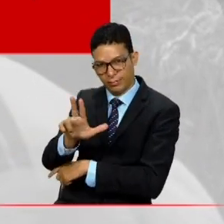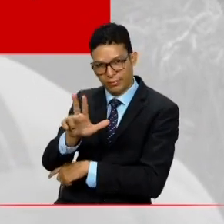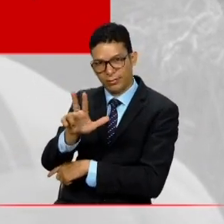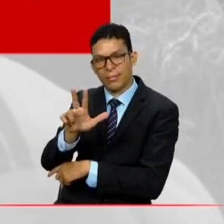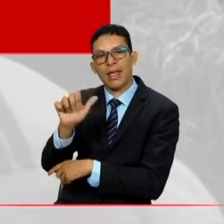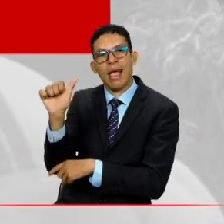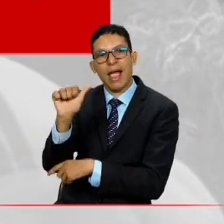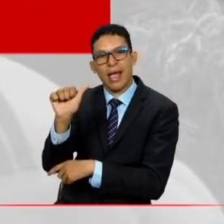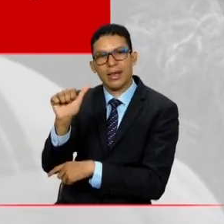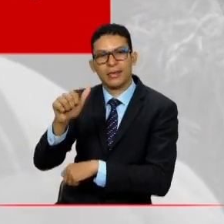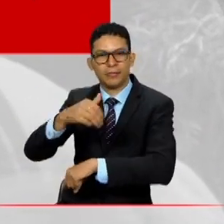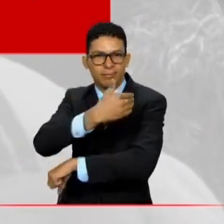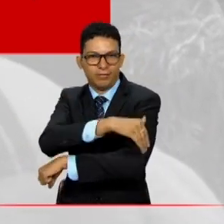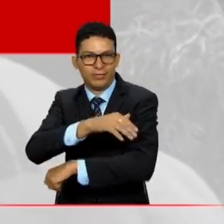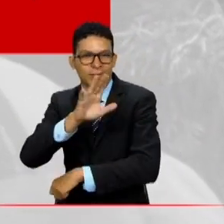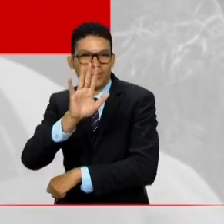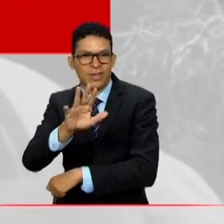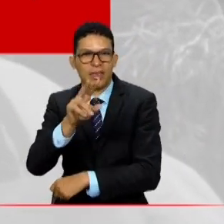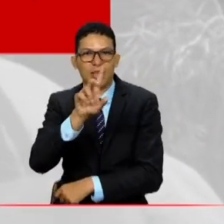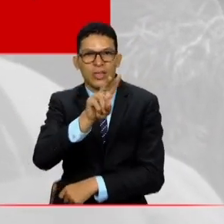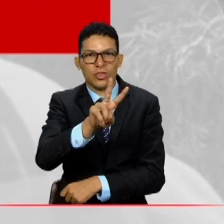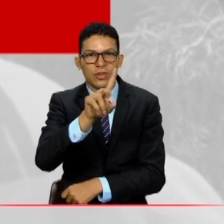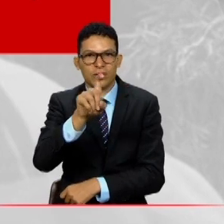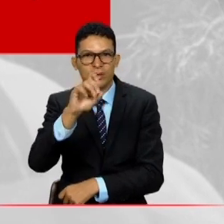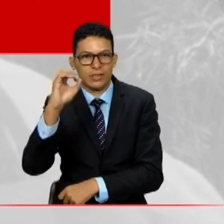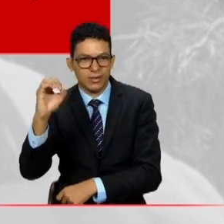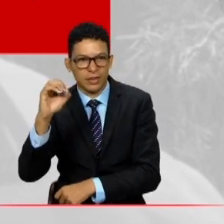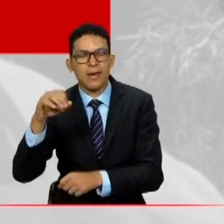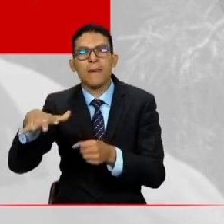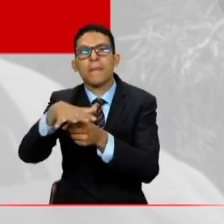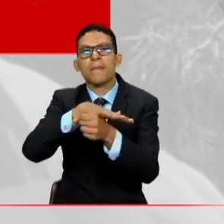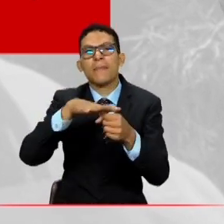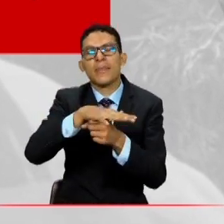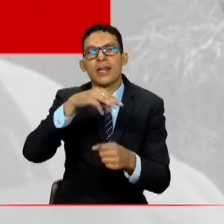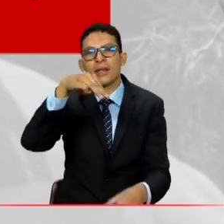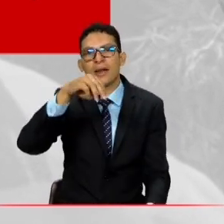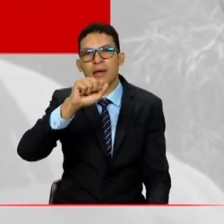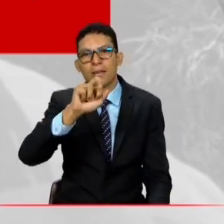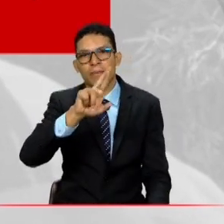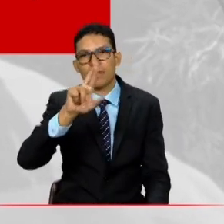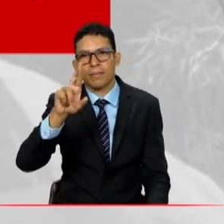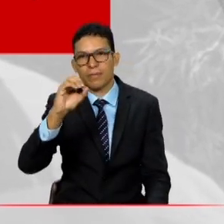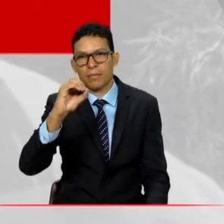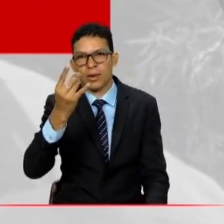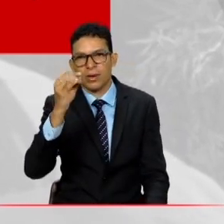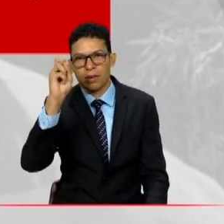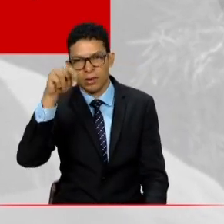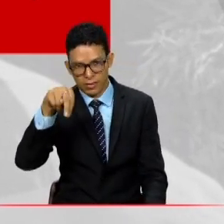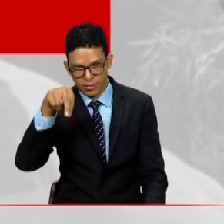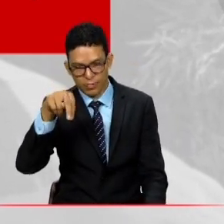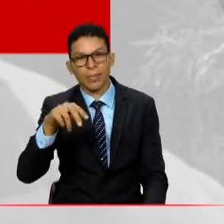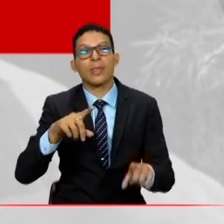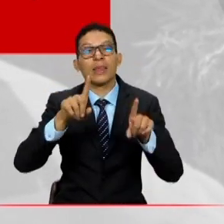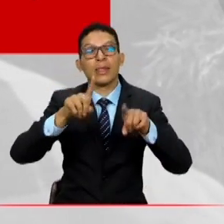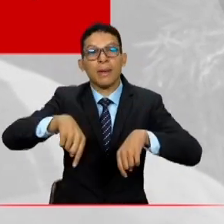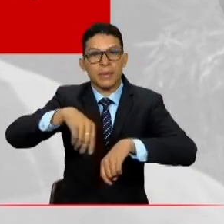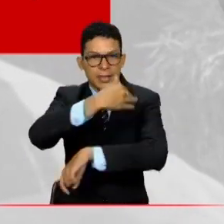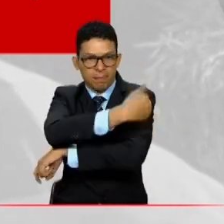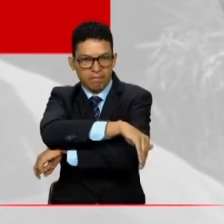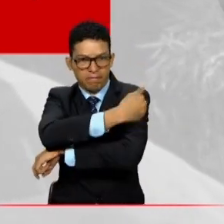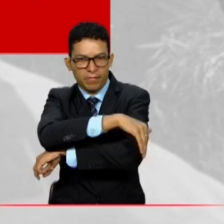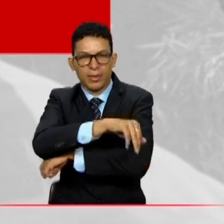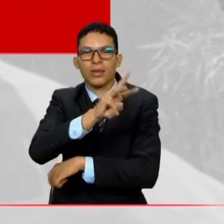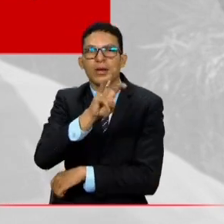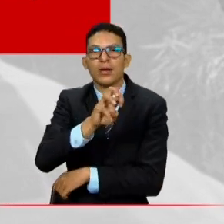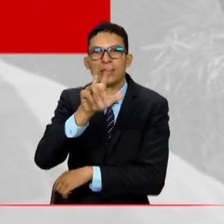260 polideportivo petecuy en el patinódromo del barrio Marroquín también en la carrera 83 entre calles